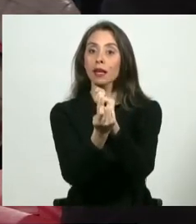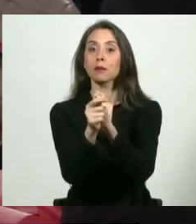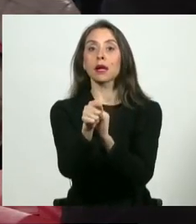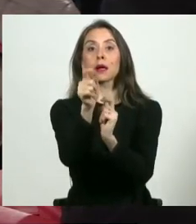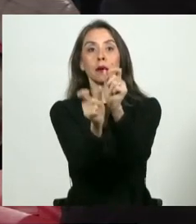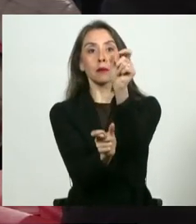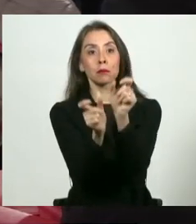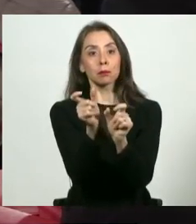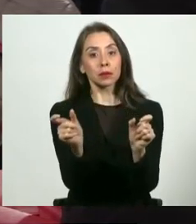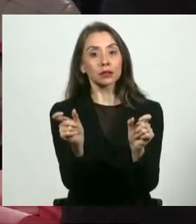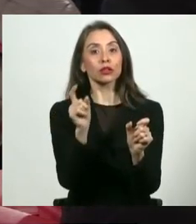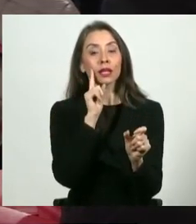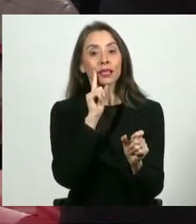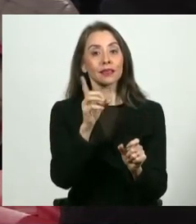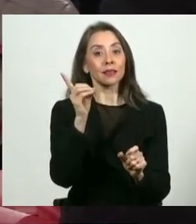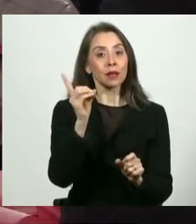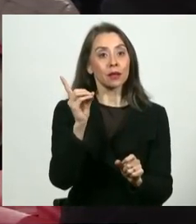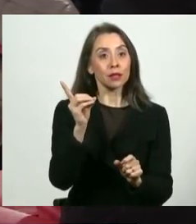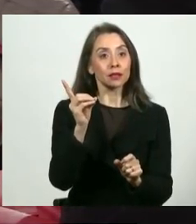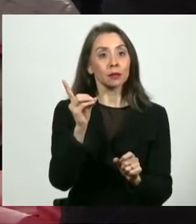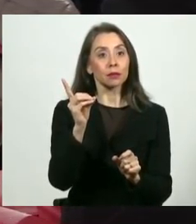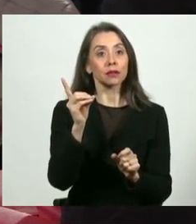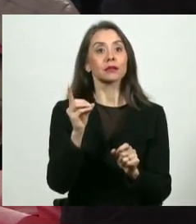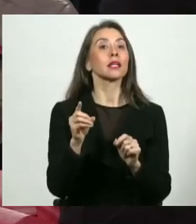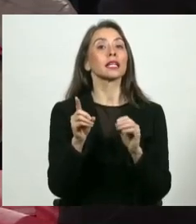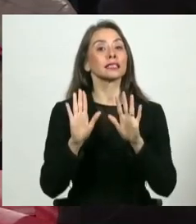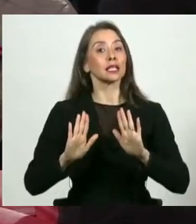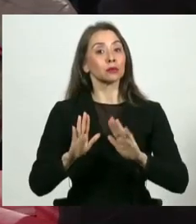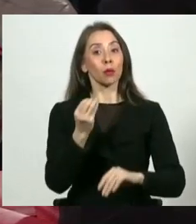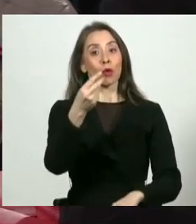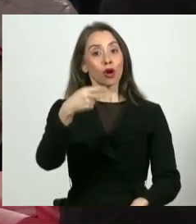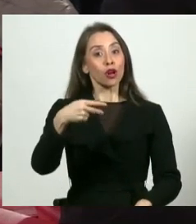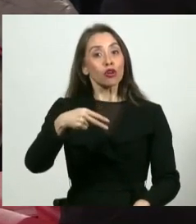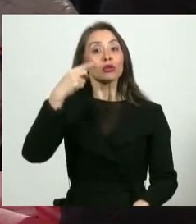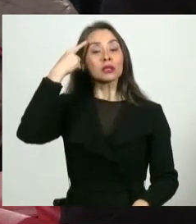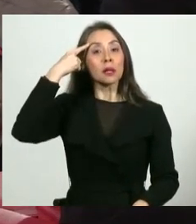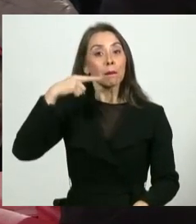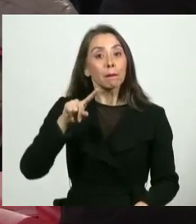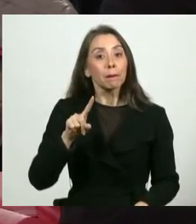personas con ciertas discapacidades están esperando eso, esas buenas noticias. Pero